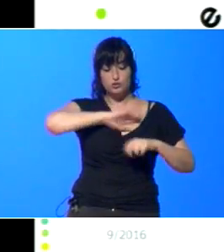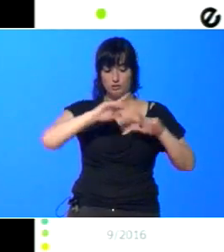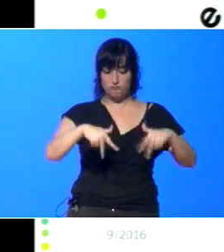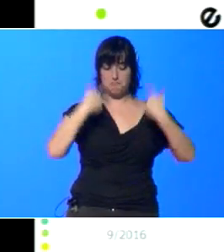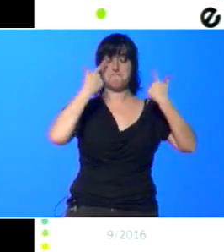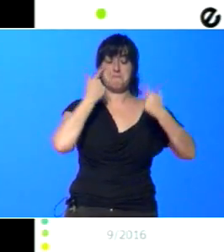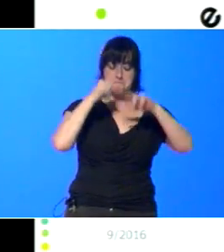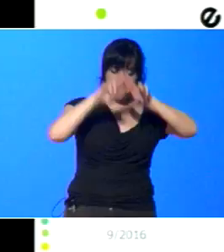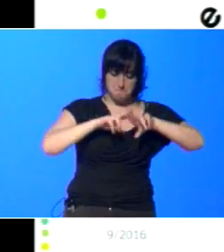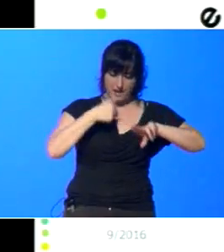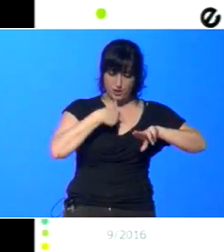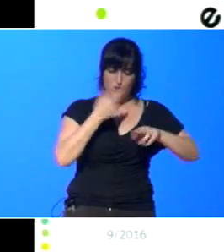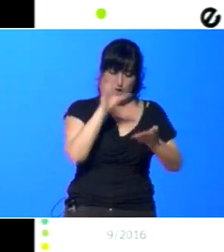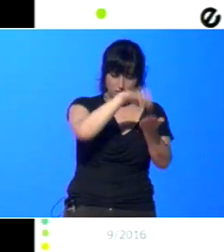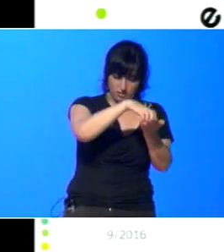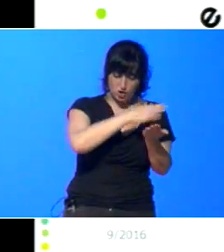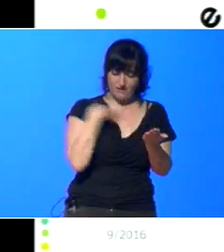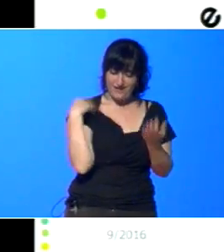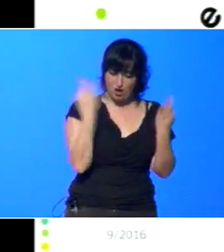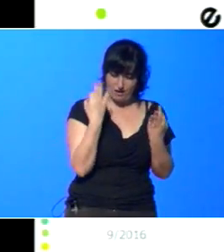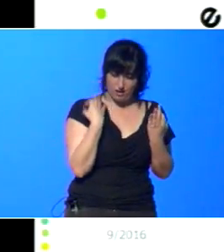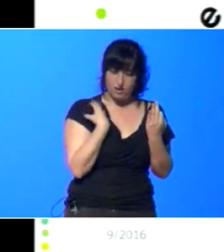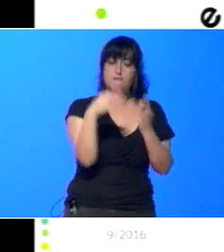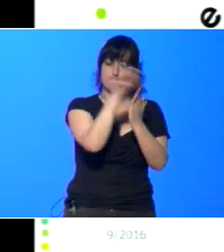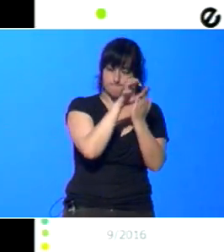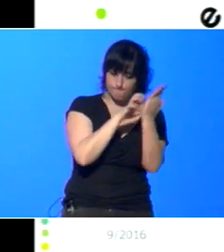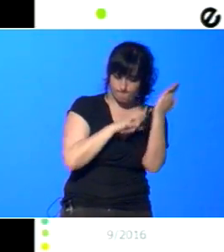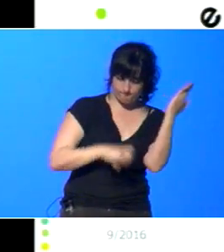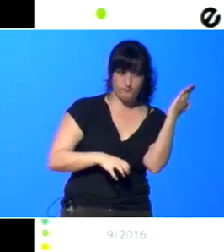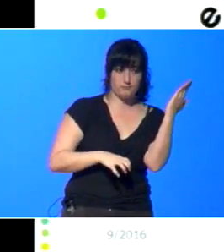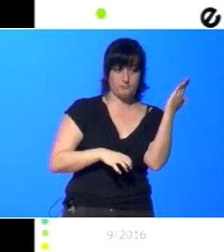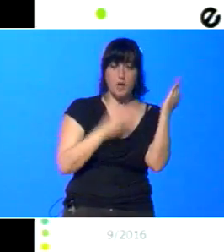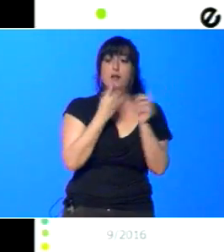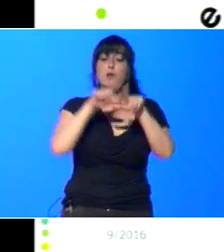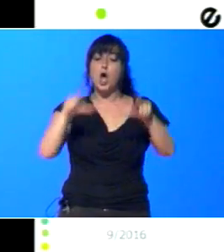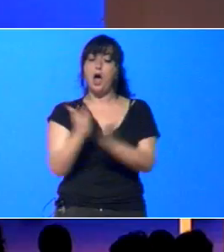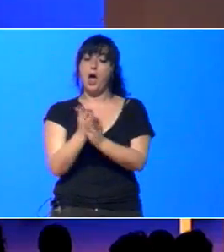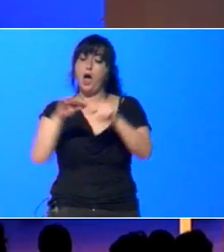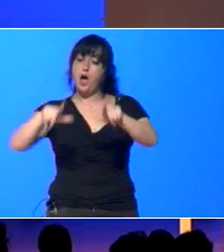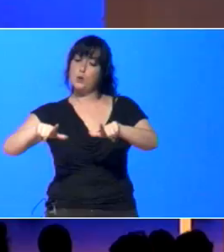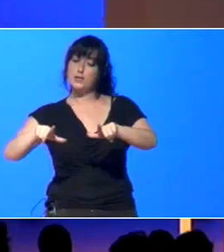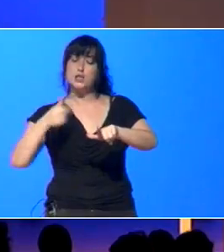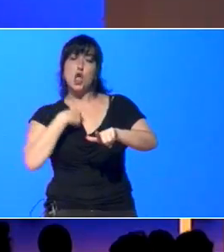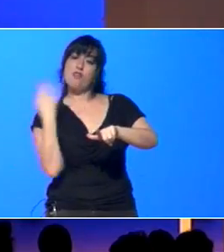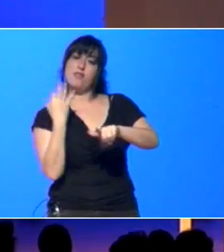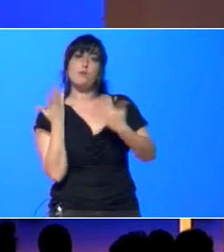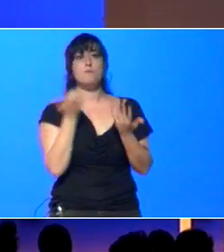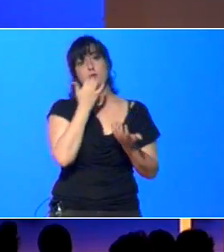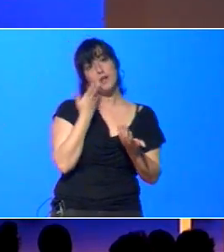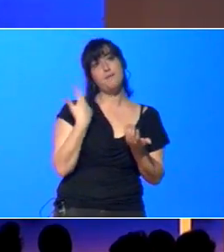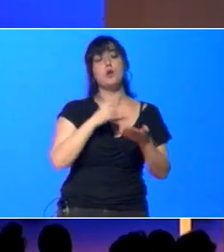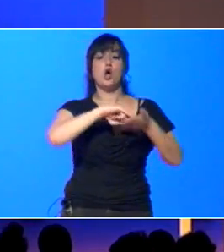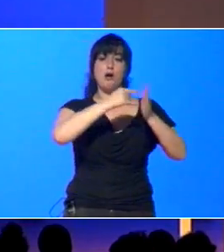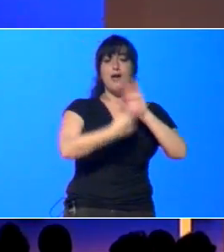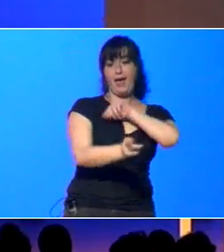quiero yo de mi centro? Lo voy a plasmar en un documento. En el aula, ¿qué tengo que tener? Programaciones, estrategias,